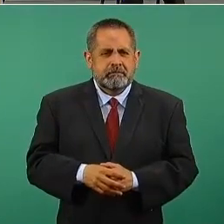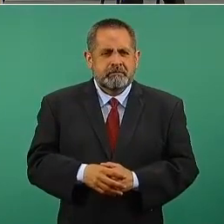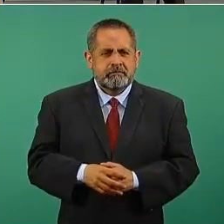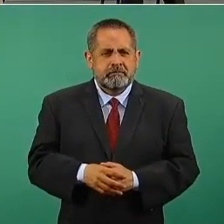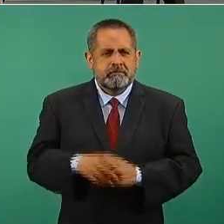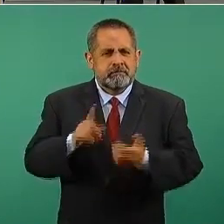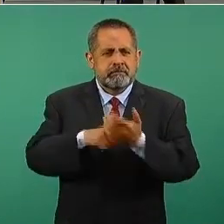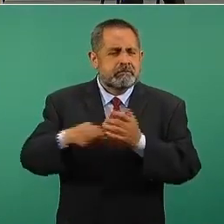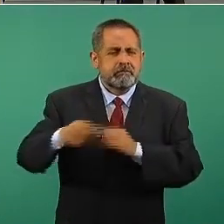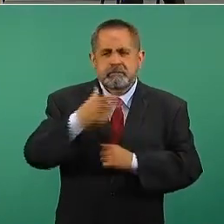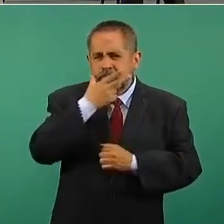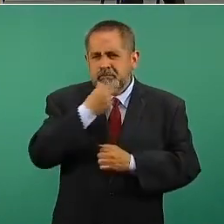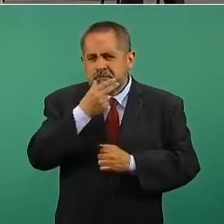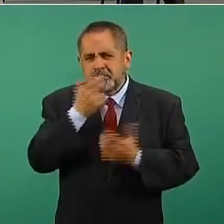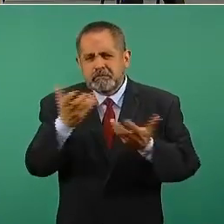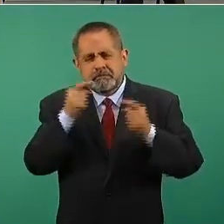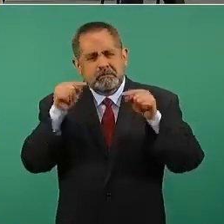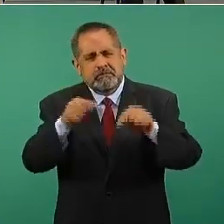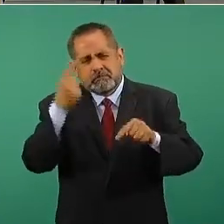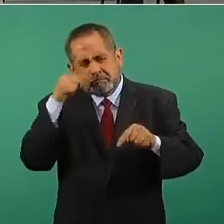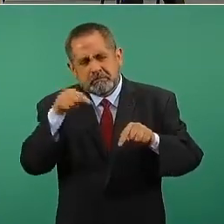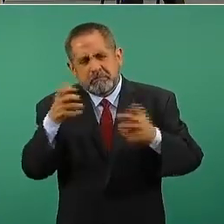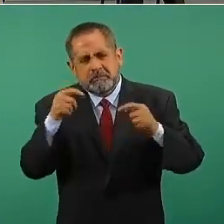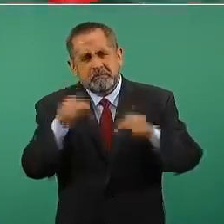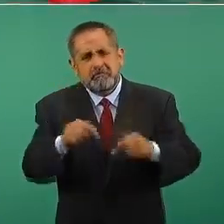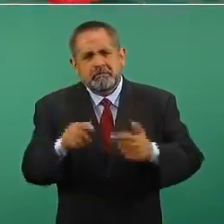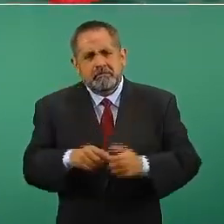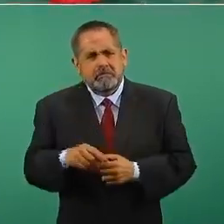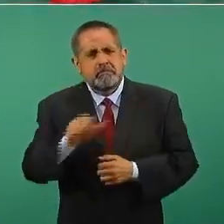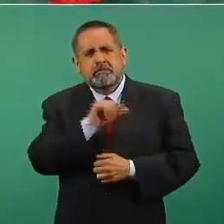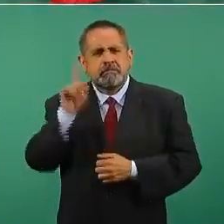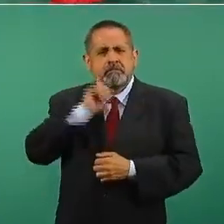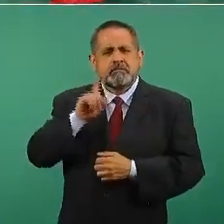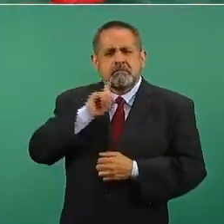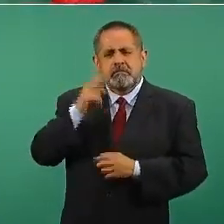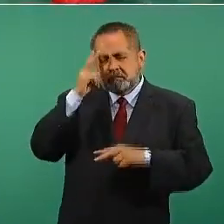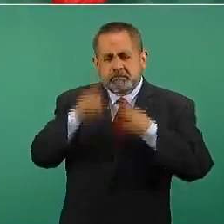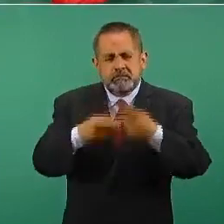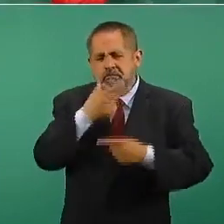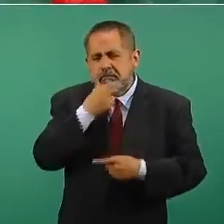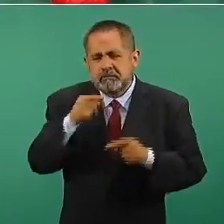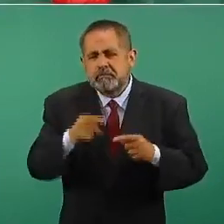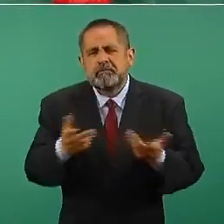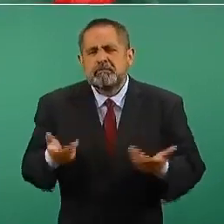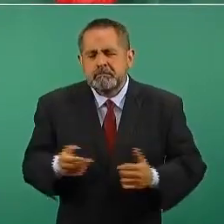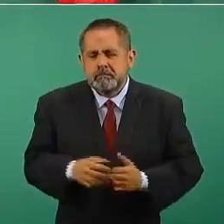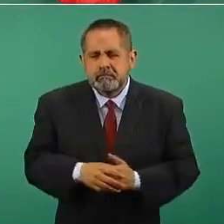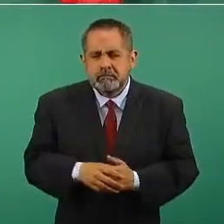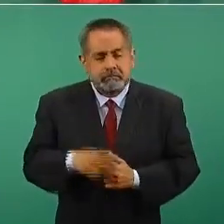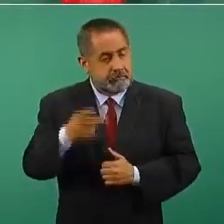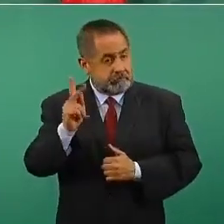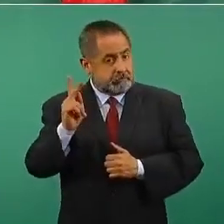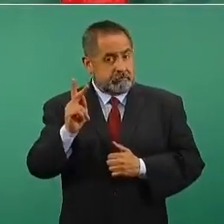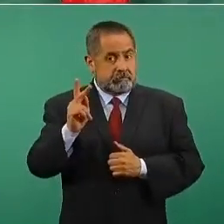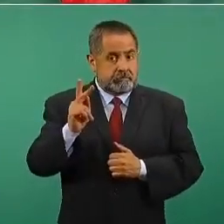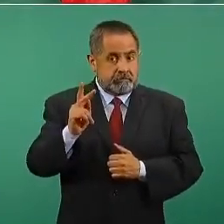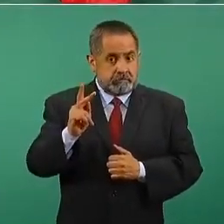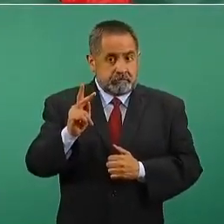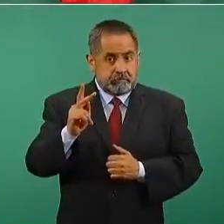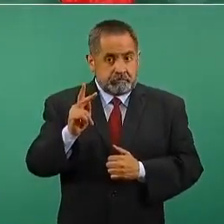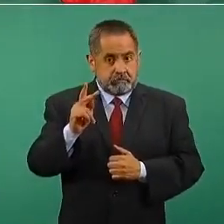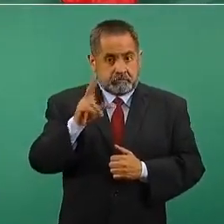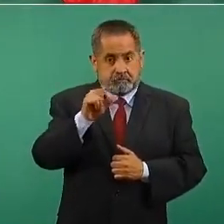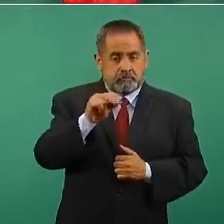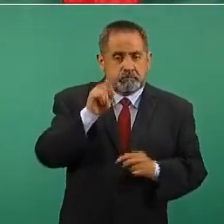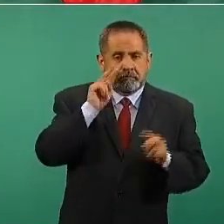los hombres ahí? Si era de las mujeres la manifestación, pero no